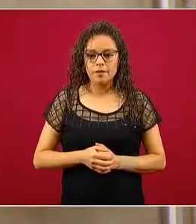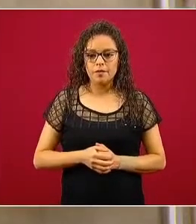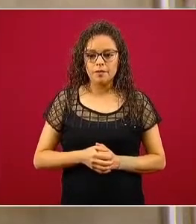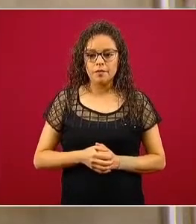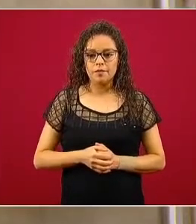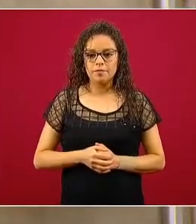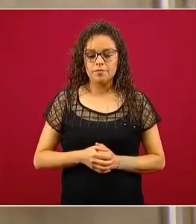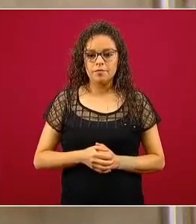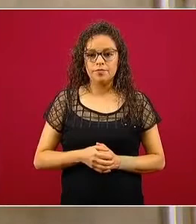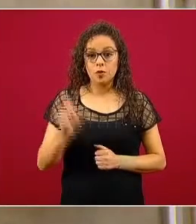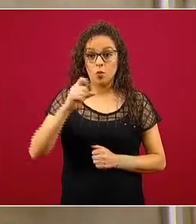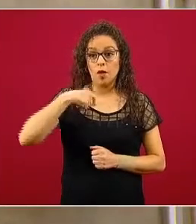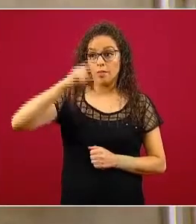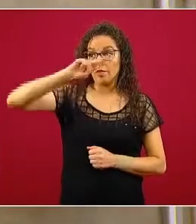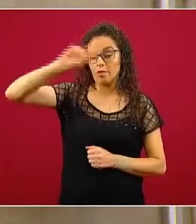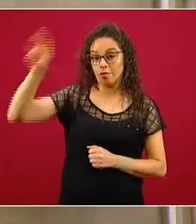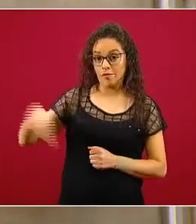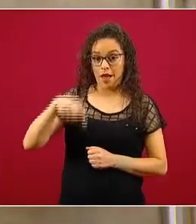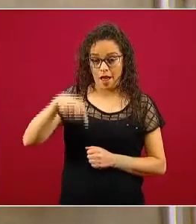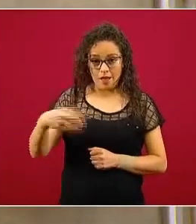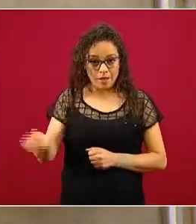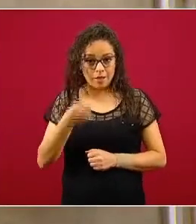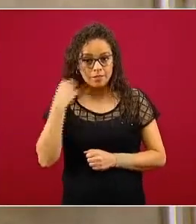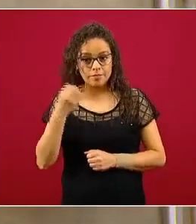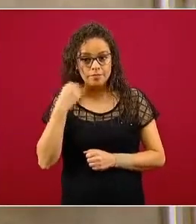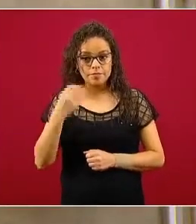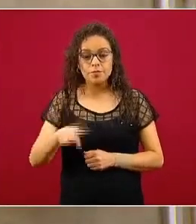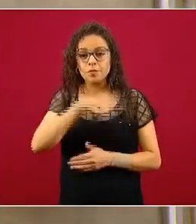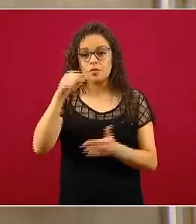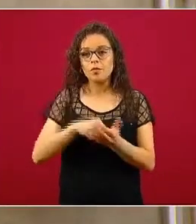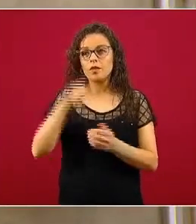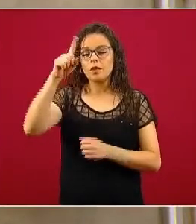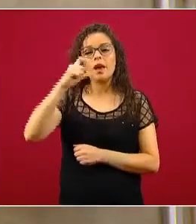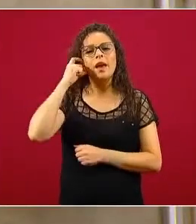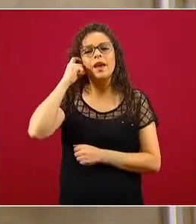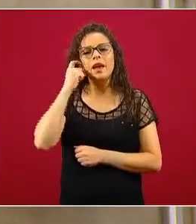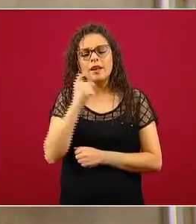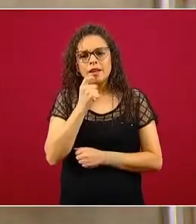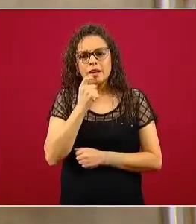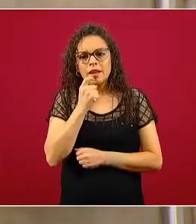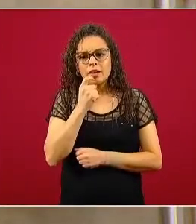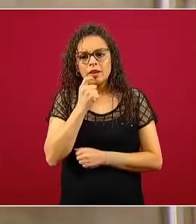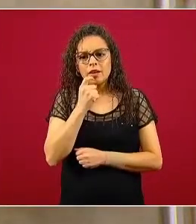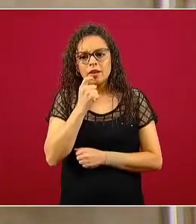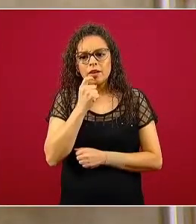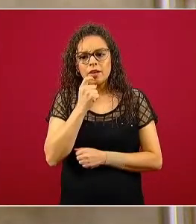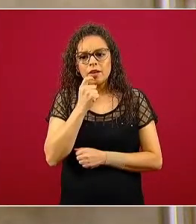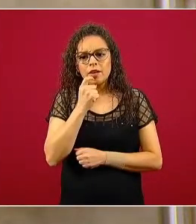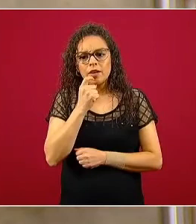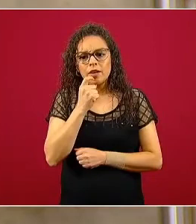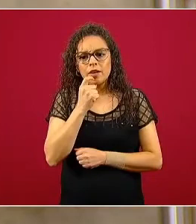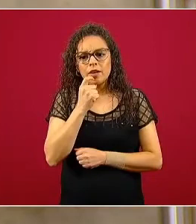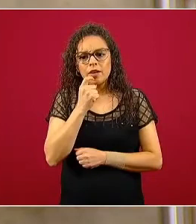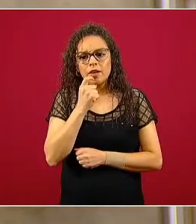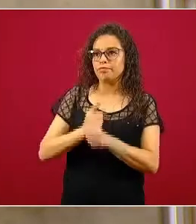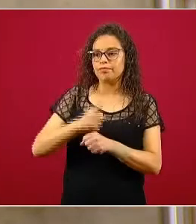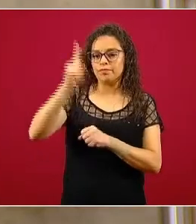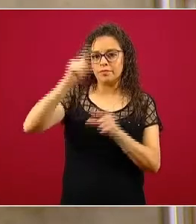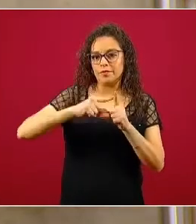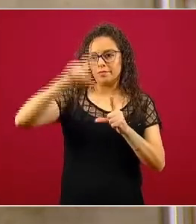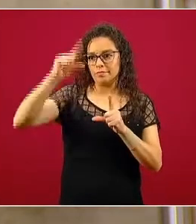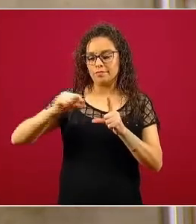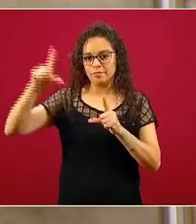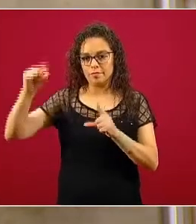en camino hacia esta conferencia de medios, el caso de Guerrero, que ya por ahí el doctor Lomía notaba en las gráficas. Hay un